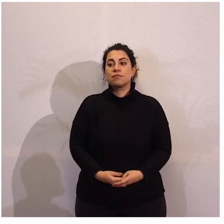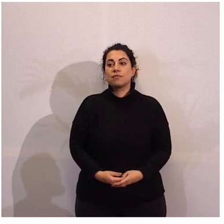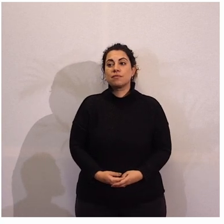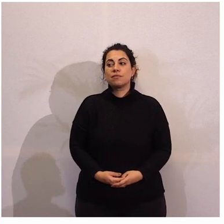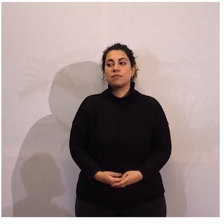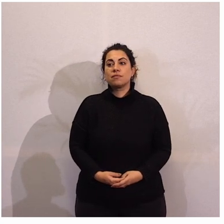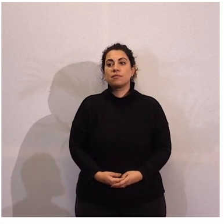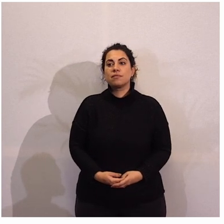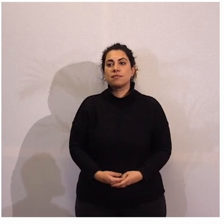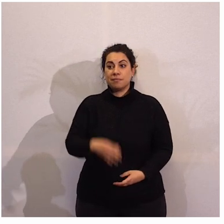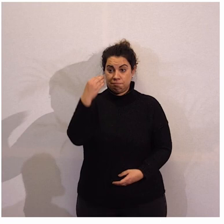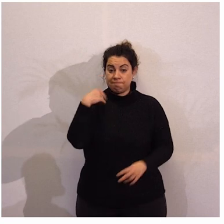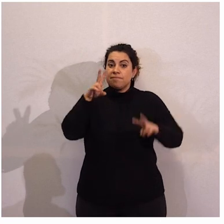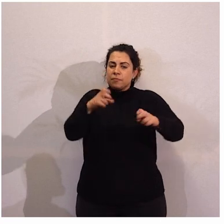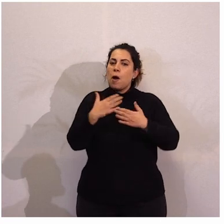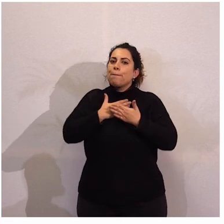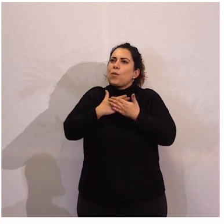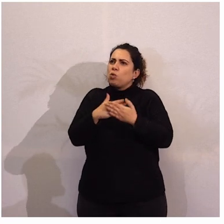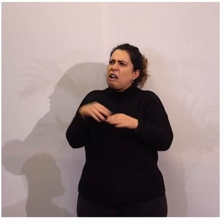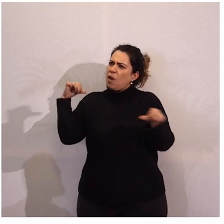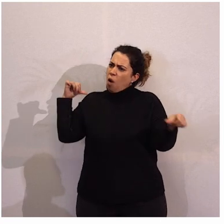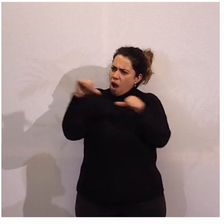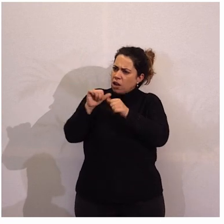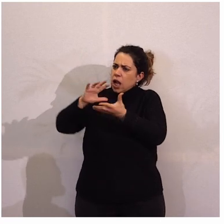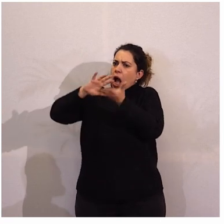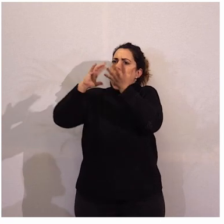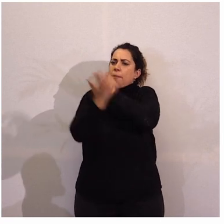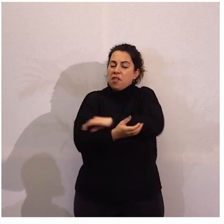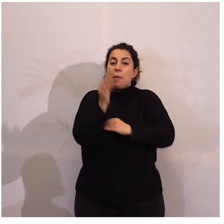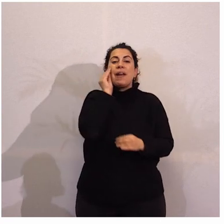¿cómo ha cambiado el voluntariado en estos años? Yo creo que Esther